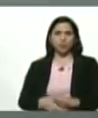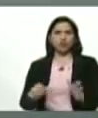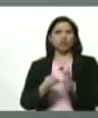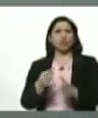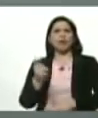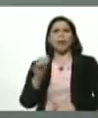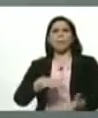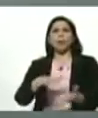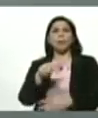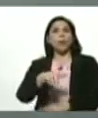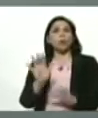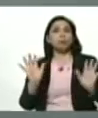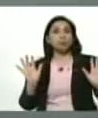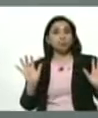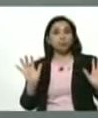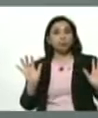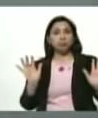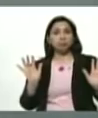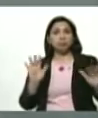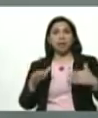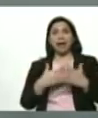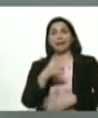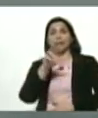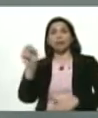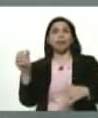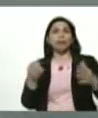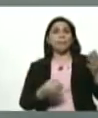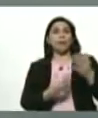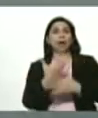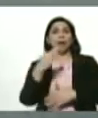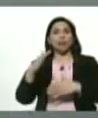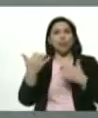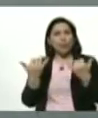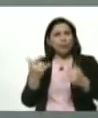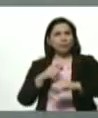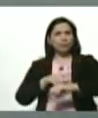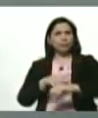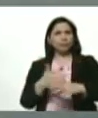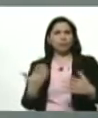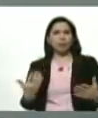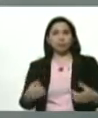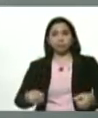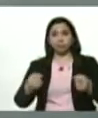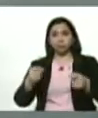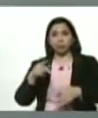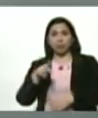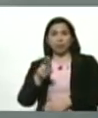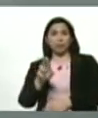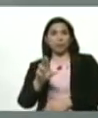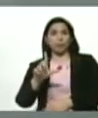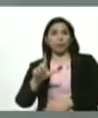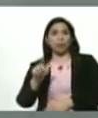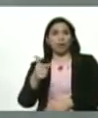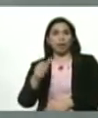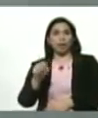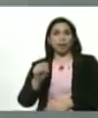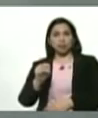están los problemas hoy hoy al 30 de mayo a esta hora el mercado las pulgas maracaibo